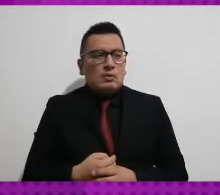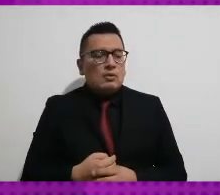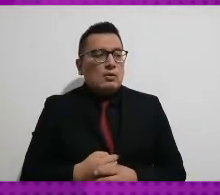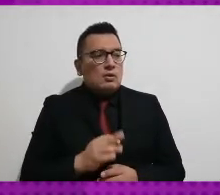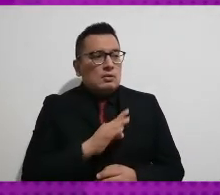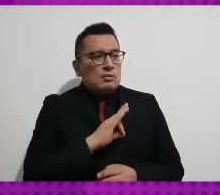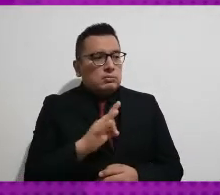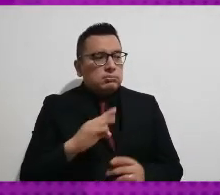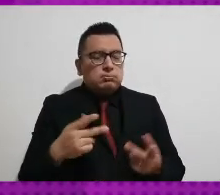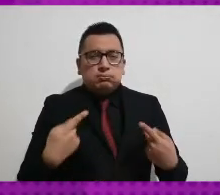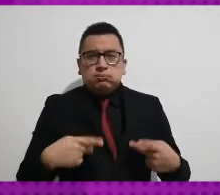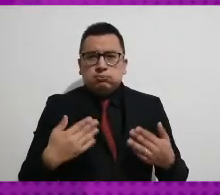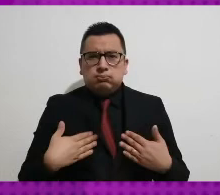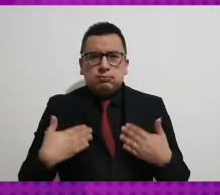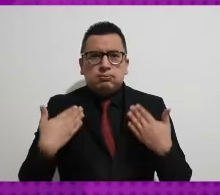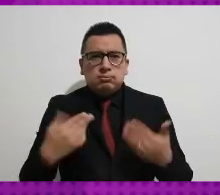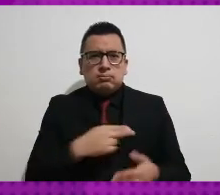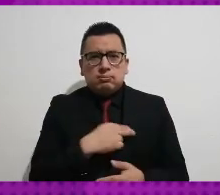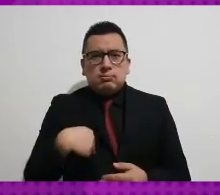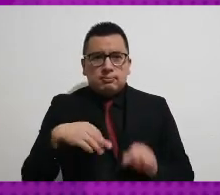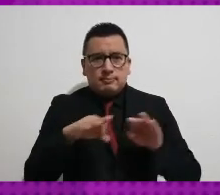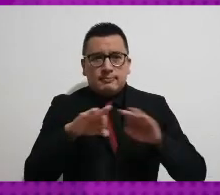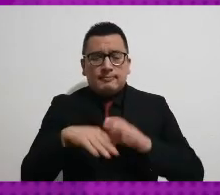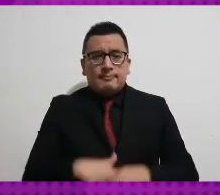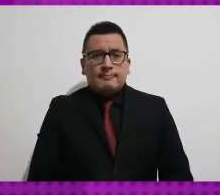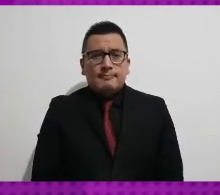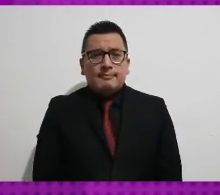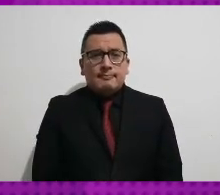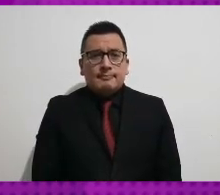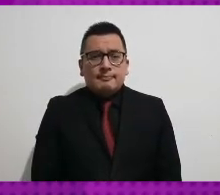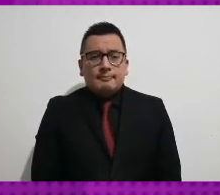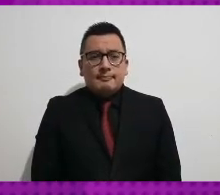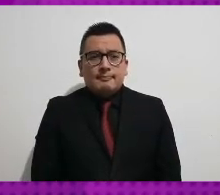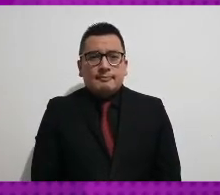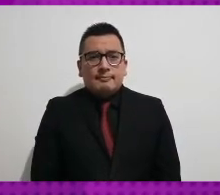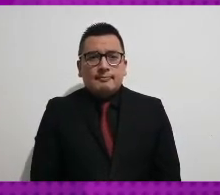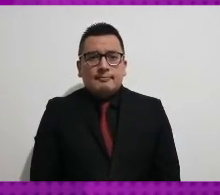abonar a la credibilidad de todo lo que aquí se hace en la Contraloría.